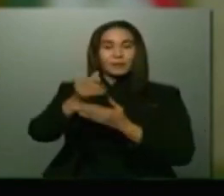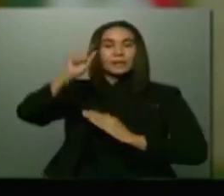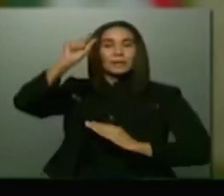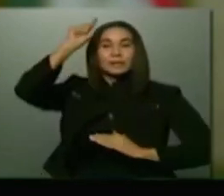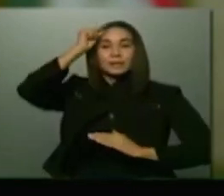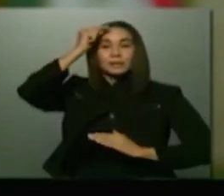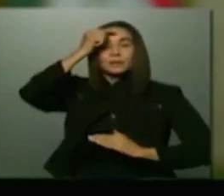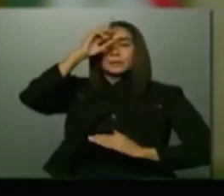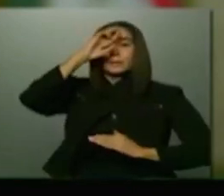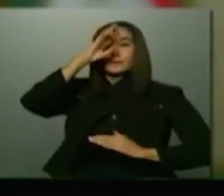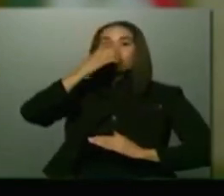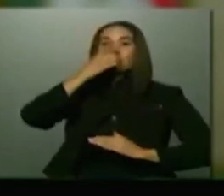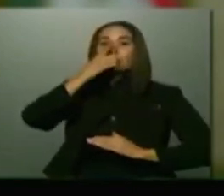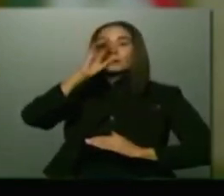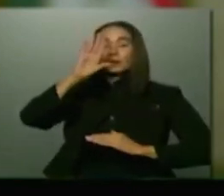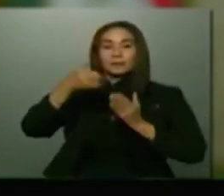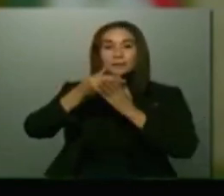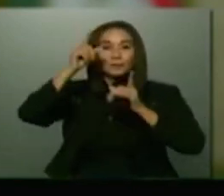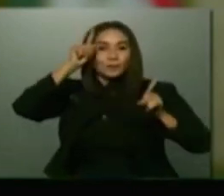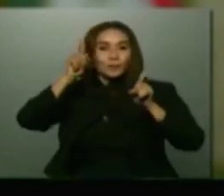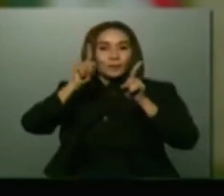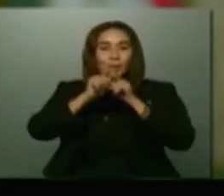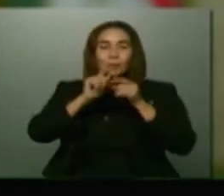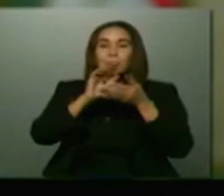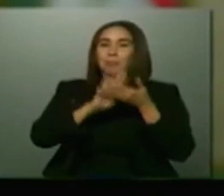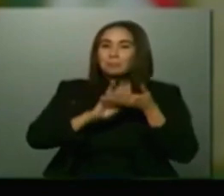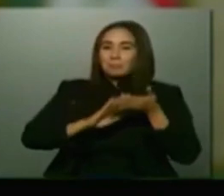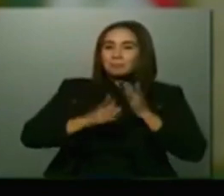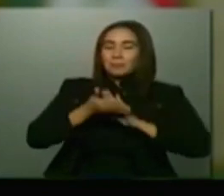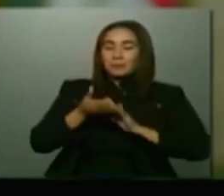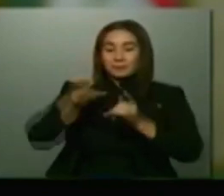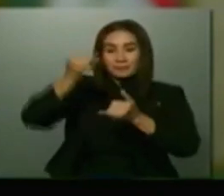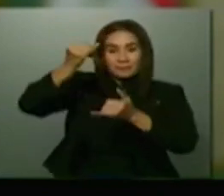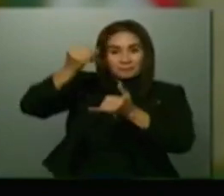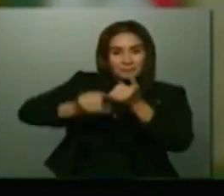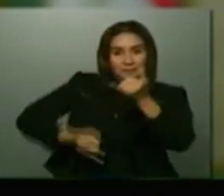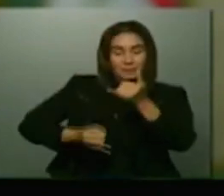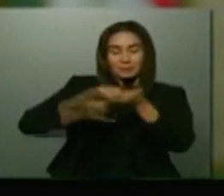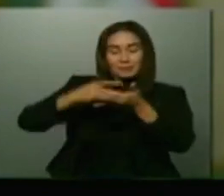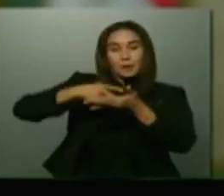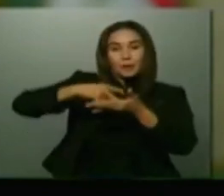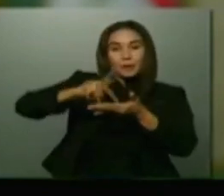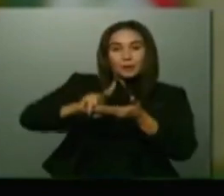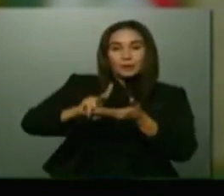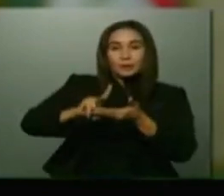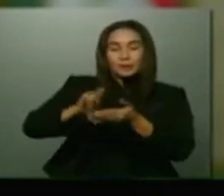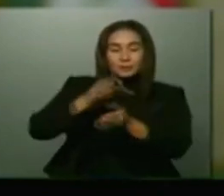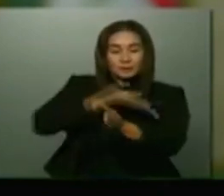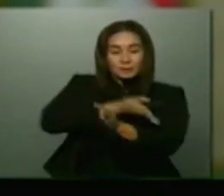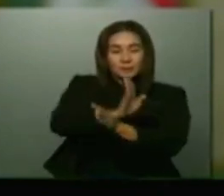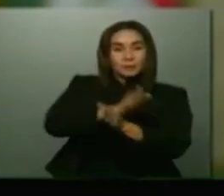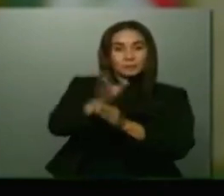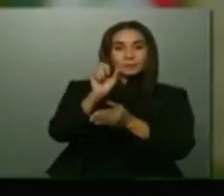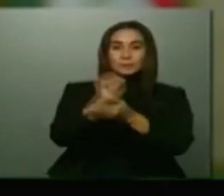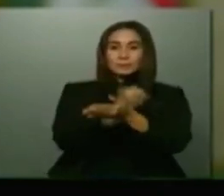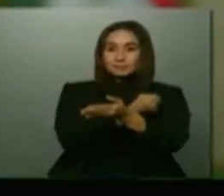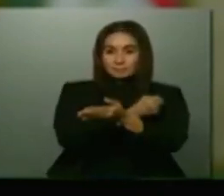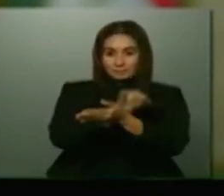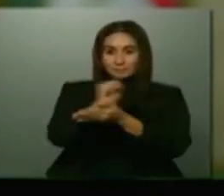el gobierno dominicano ha llegado a un acuerdo amigable para la terminación del contrato de concesión de la autopista de